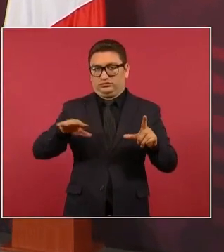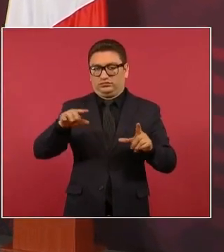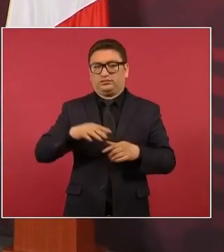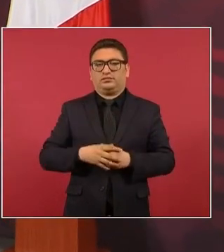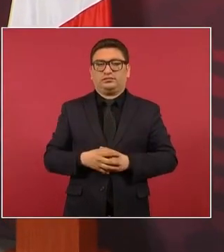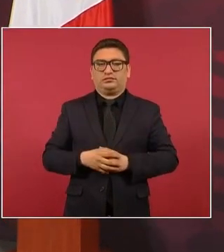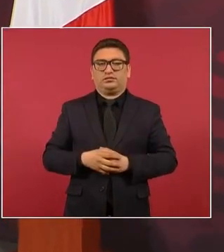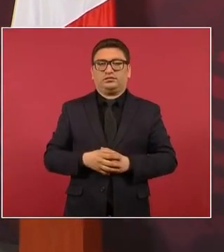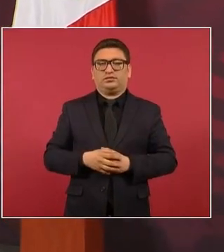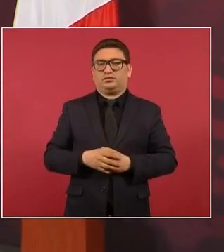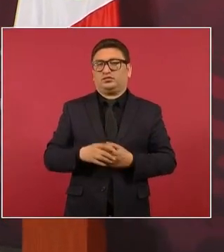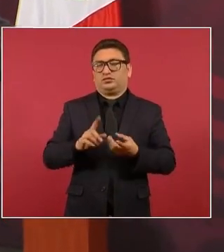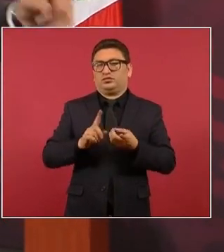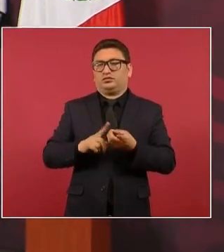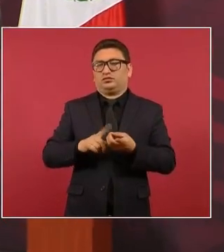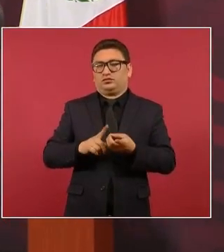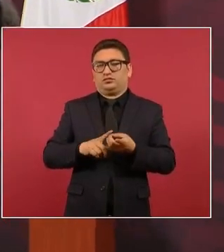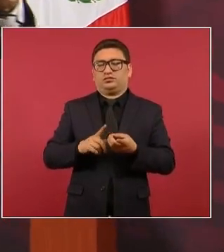Estamos hablando de